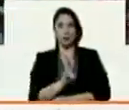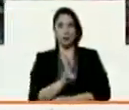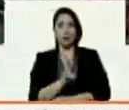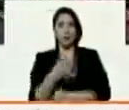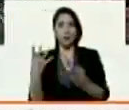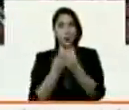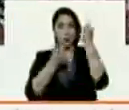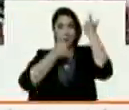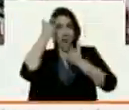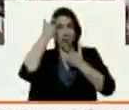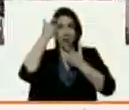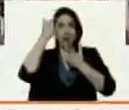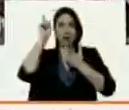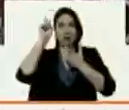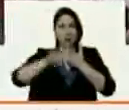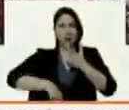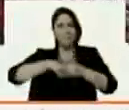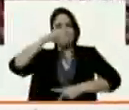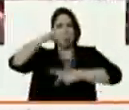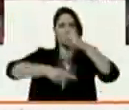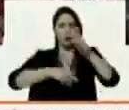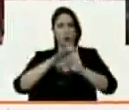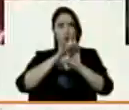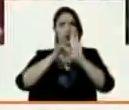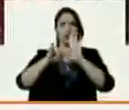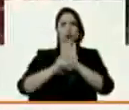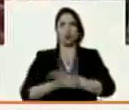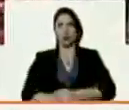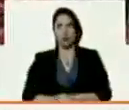Chávez y el proceso constituyente